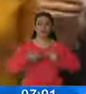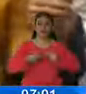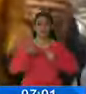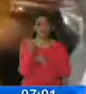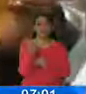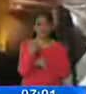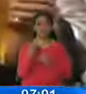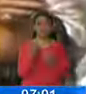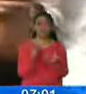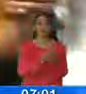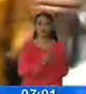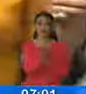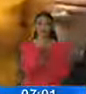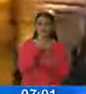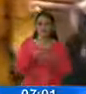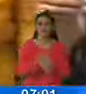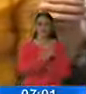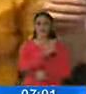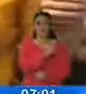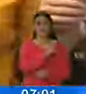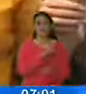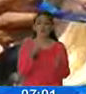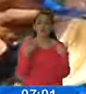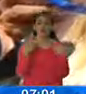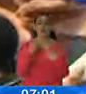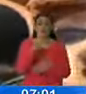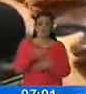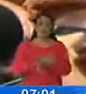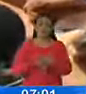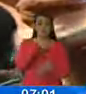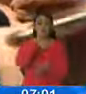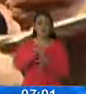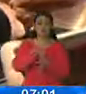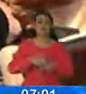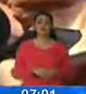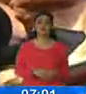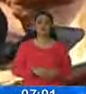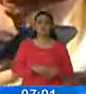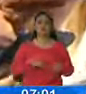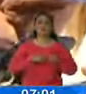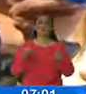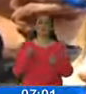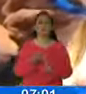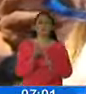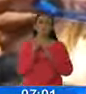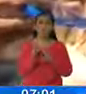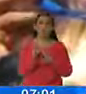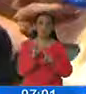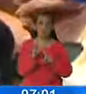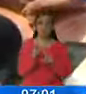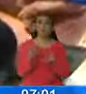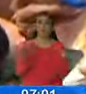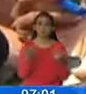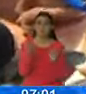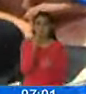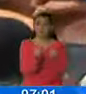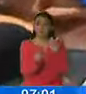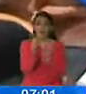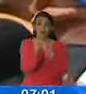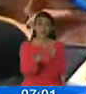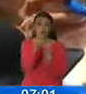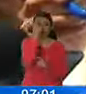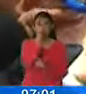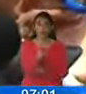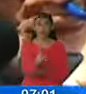esposa en la Facultad de Sistemas de la Universidad de Guayaquil. Pero principalmente que jamás se vulnere la decisión del